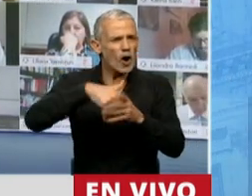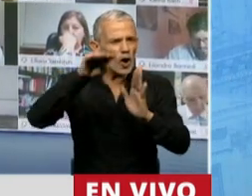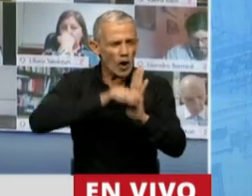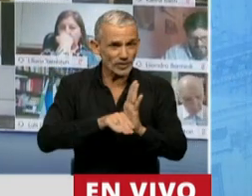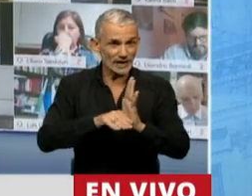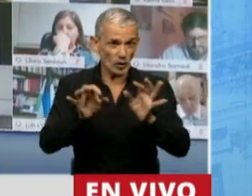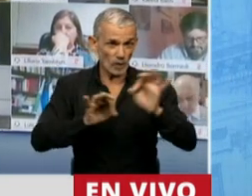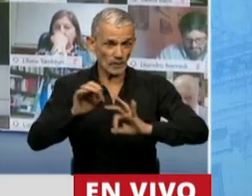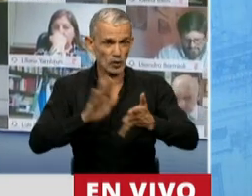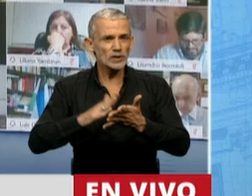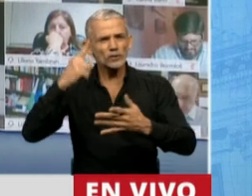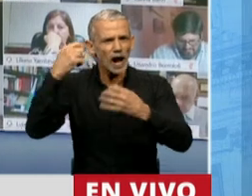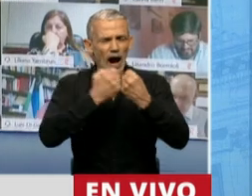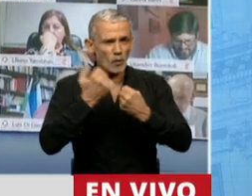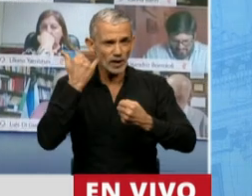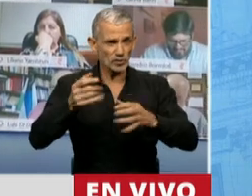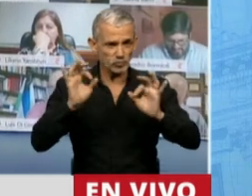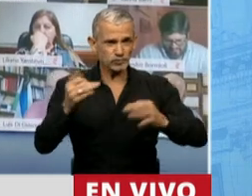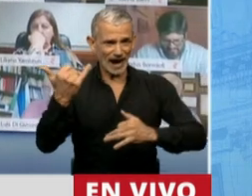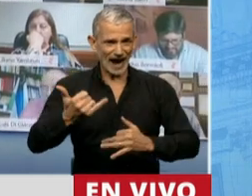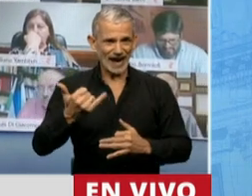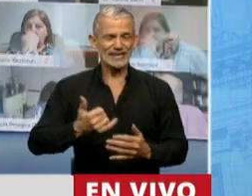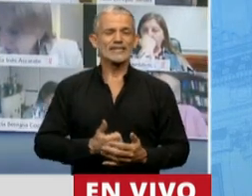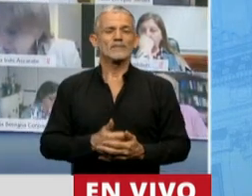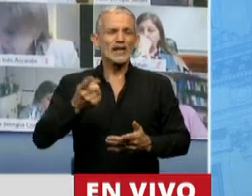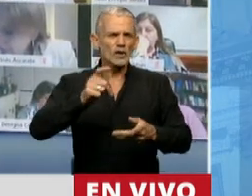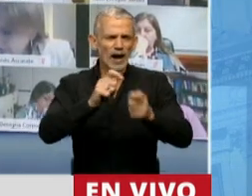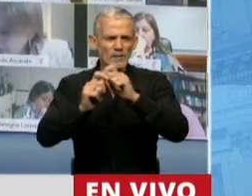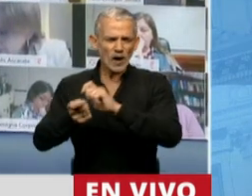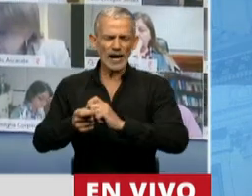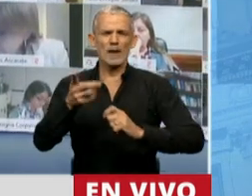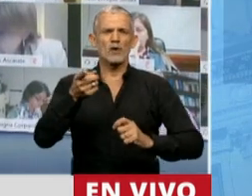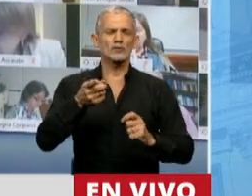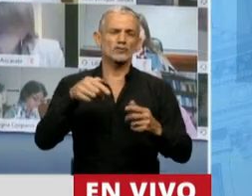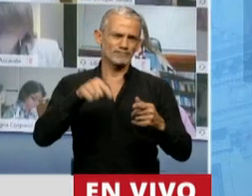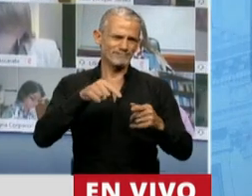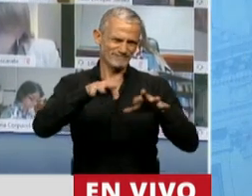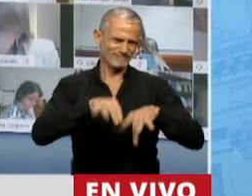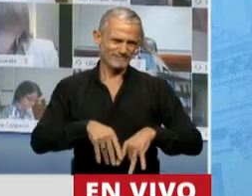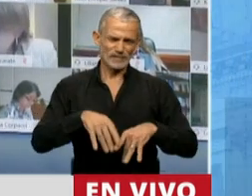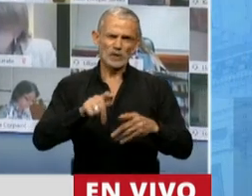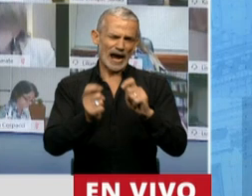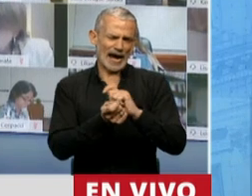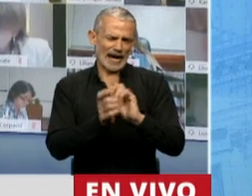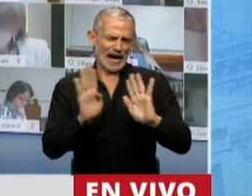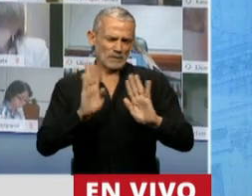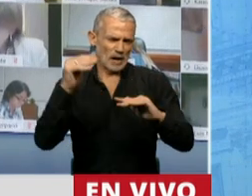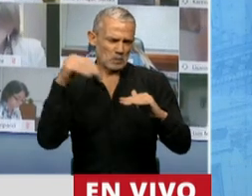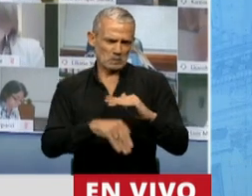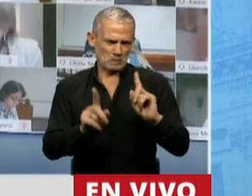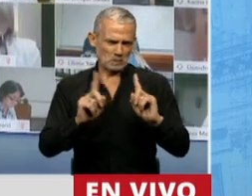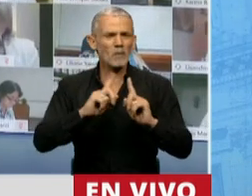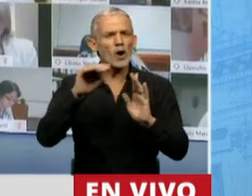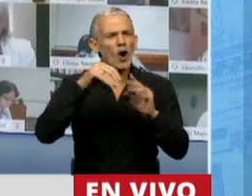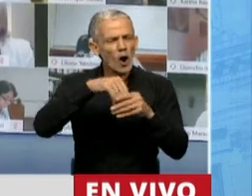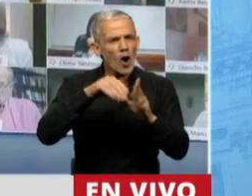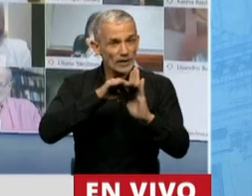además lo que hemos consensuado en algunas este modificaciones en la redacción que no cambian el espíritu ni los